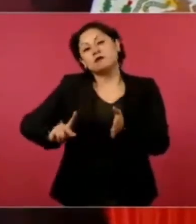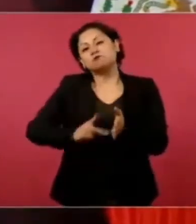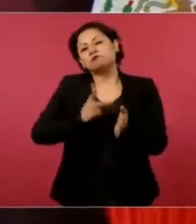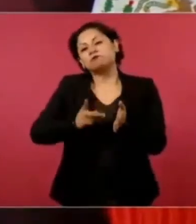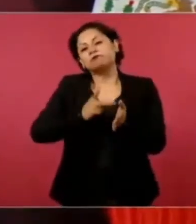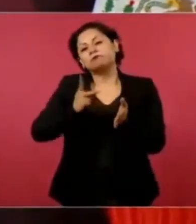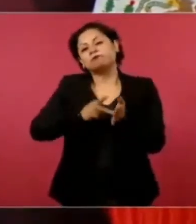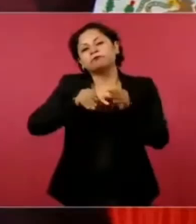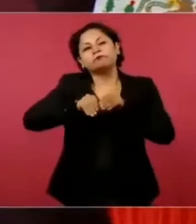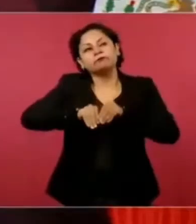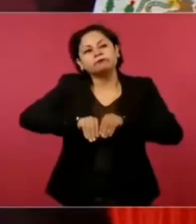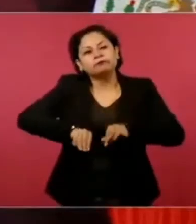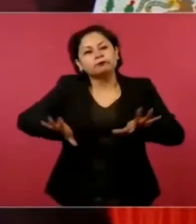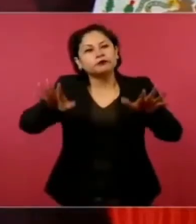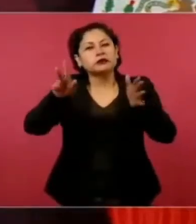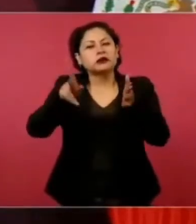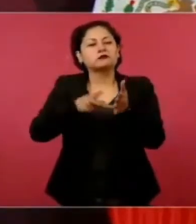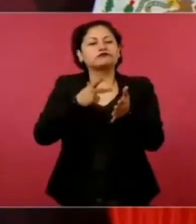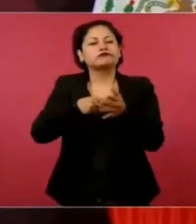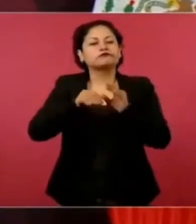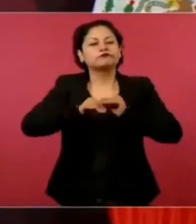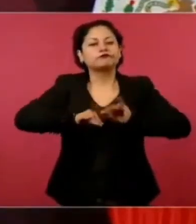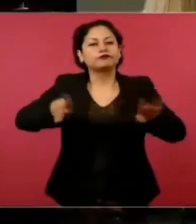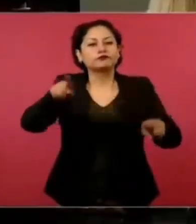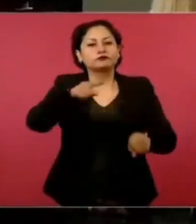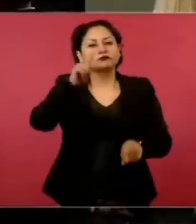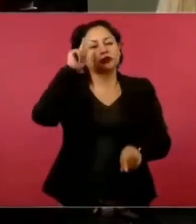¿Sí? Y es el